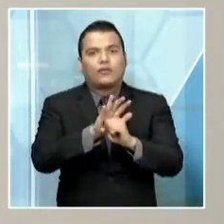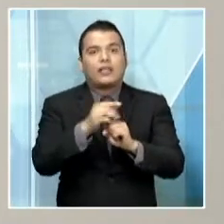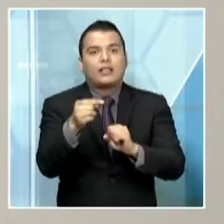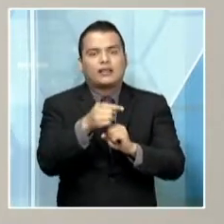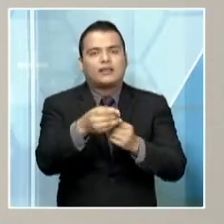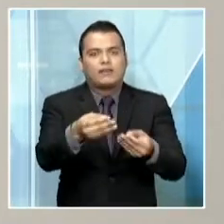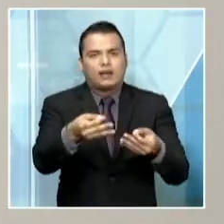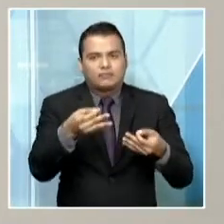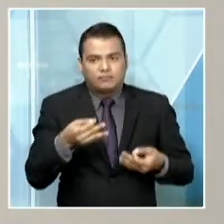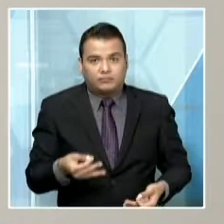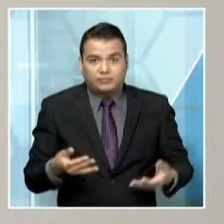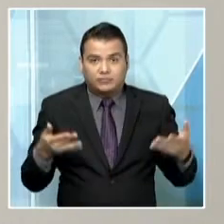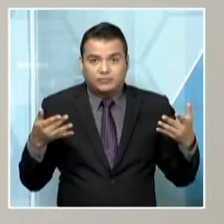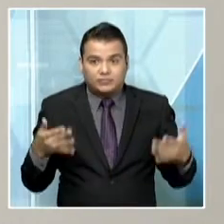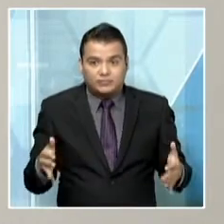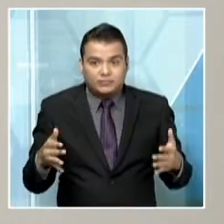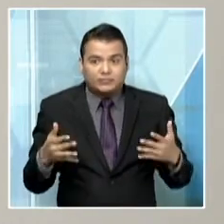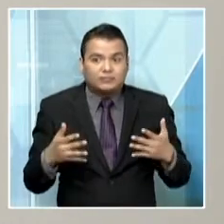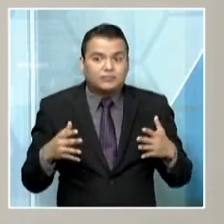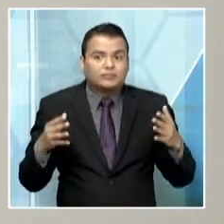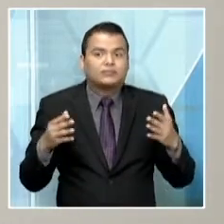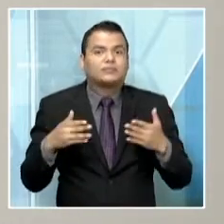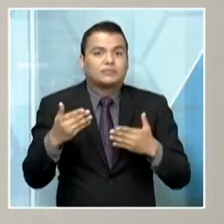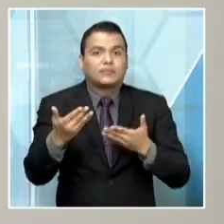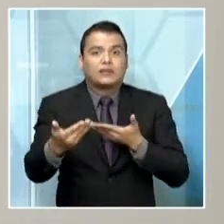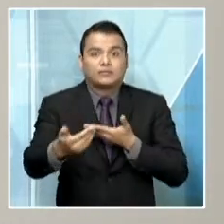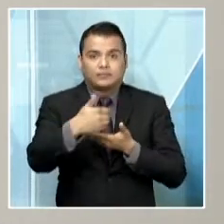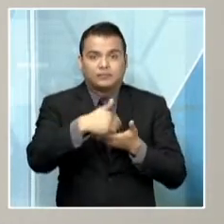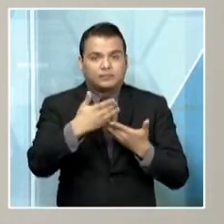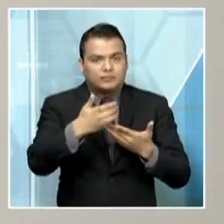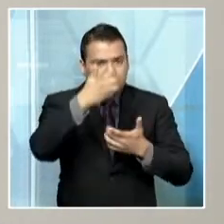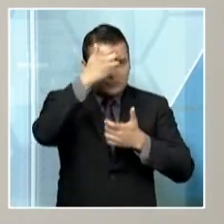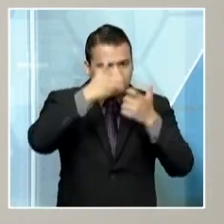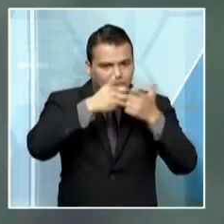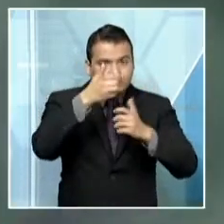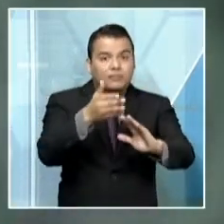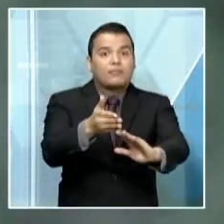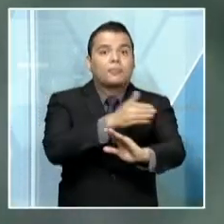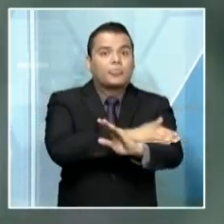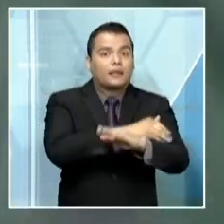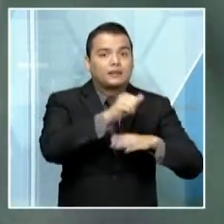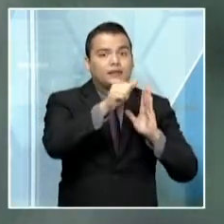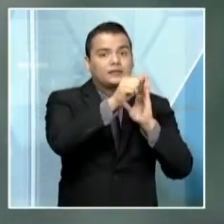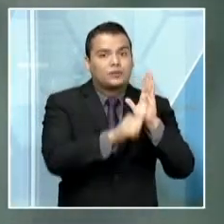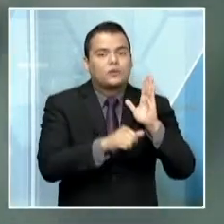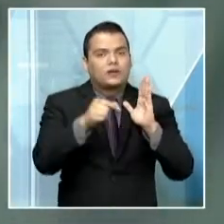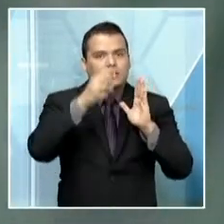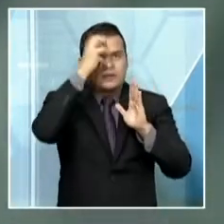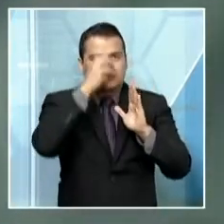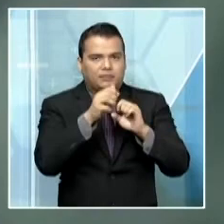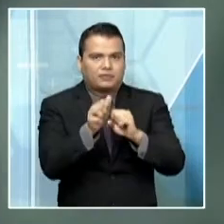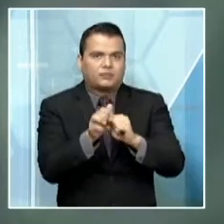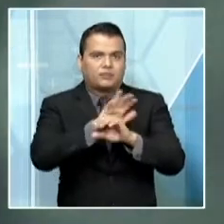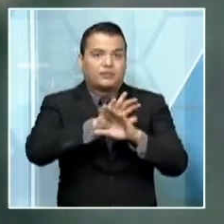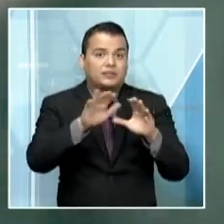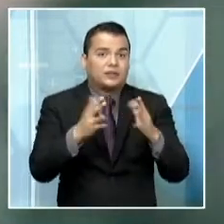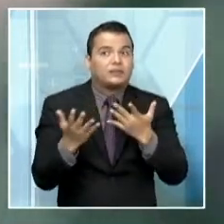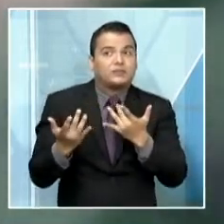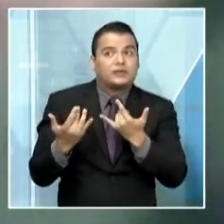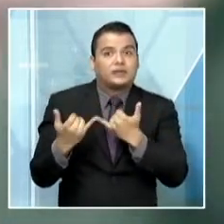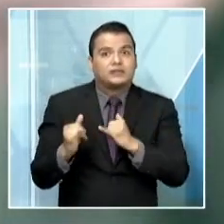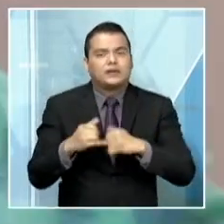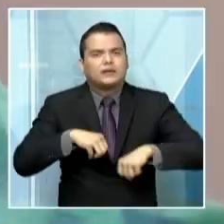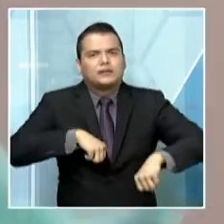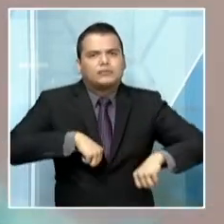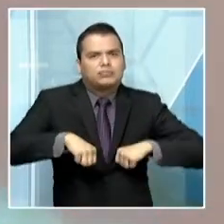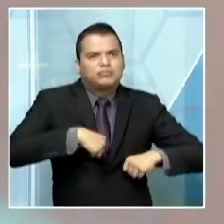sus exámenes y nuevamente unas pruebas de COVID para ser sometidas a sus procedimientos quirúrgicos programados. Este gremio espera que muy pronto se retome la misma